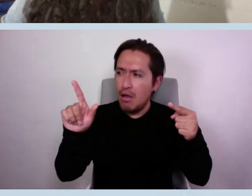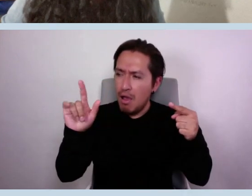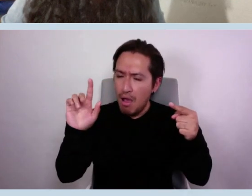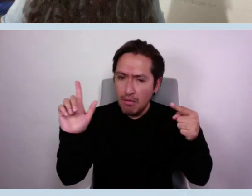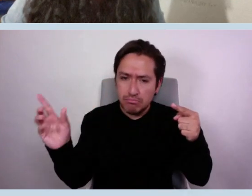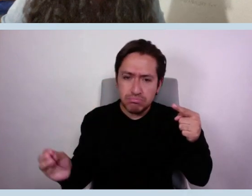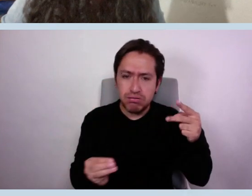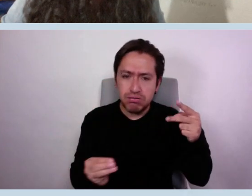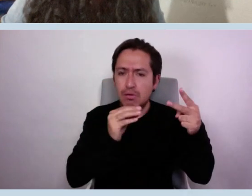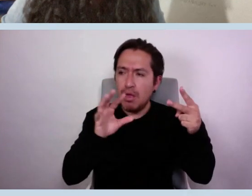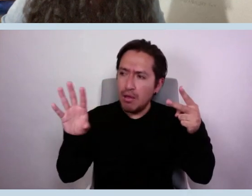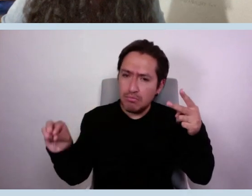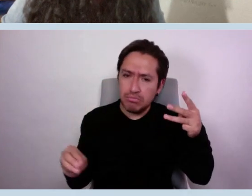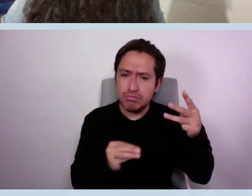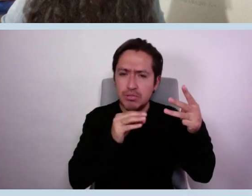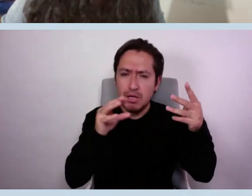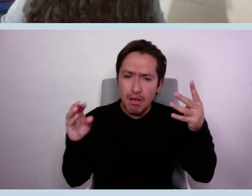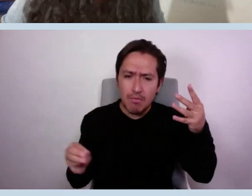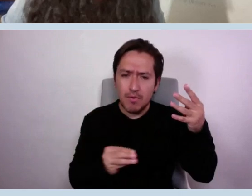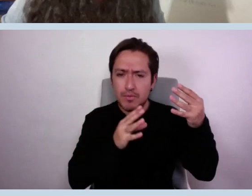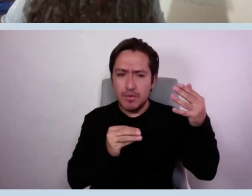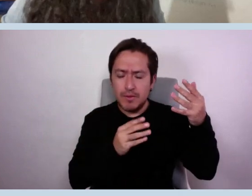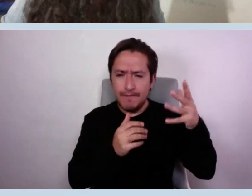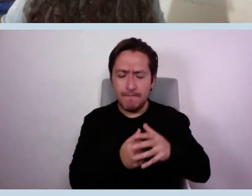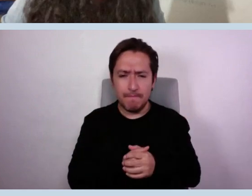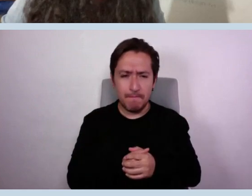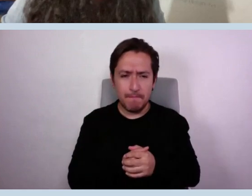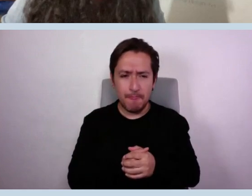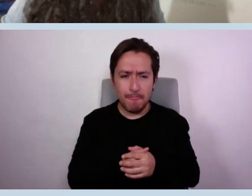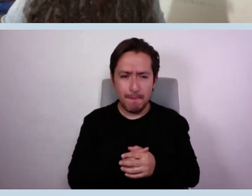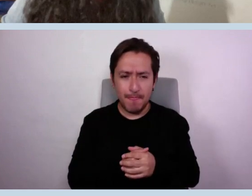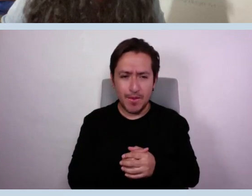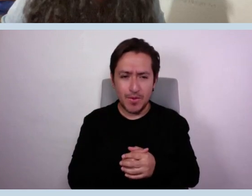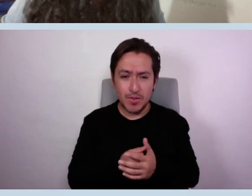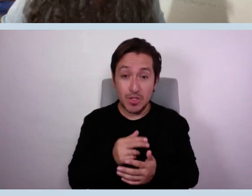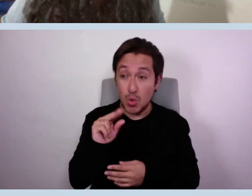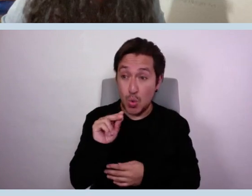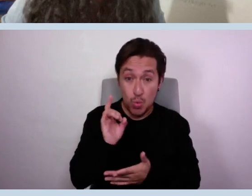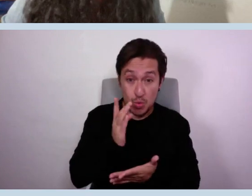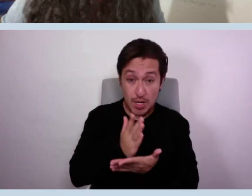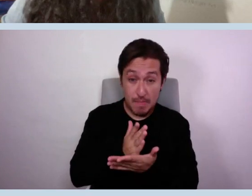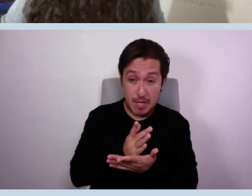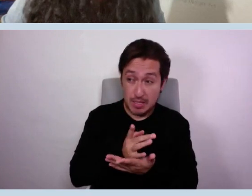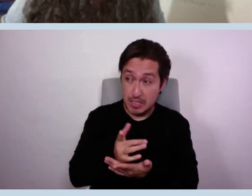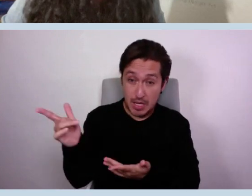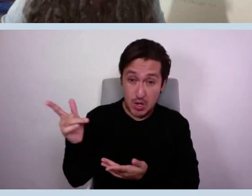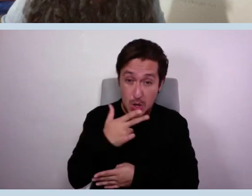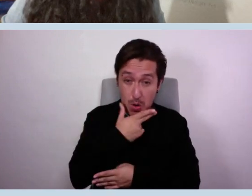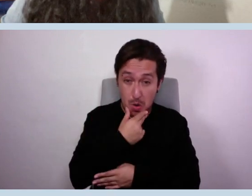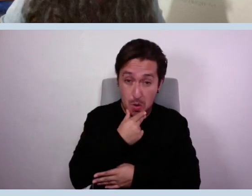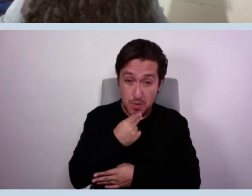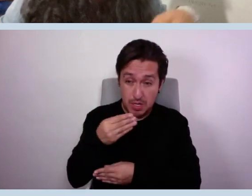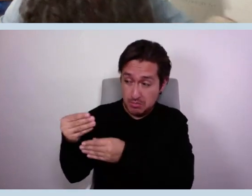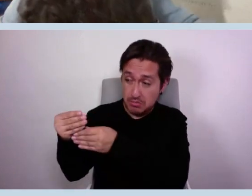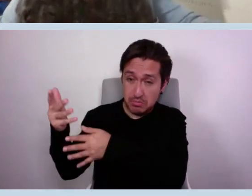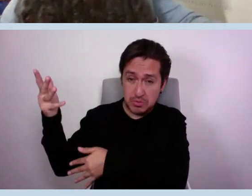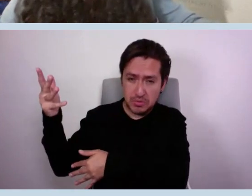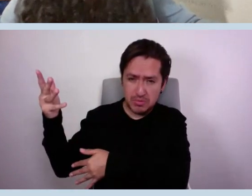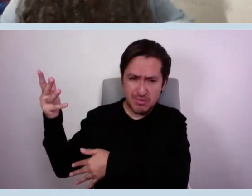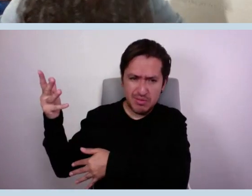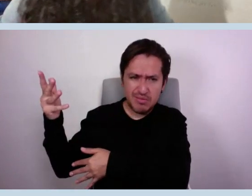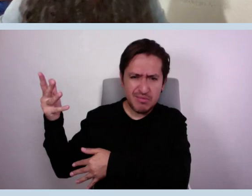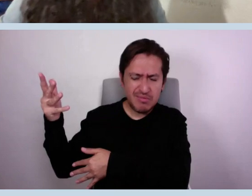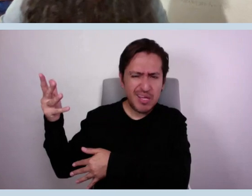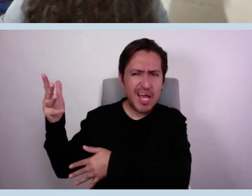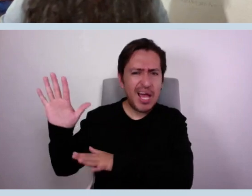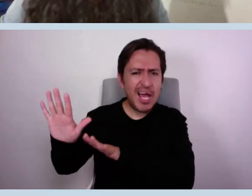este cómo decirlo no solo es que solo estén hombres sino también pareciera que nos enseñan a que solamente